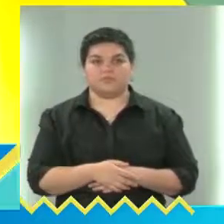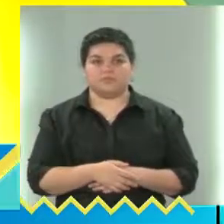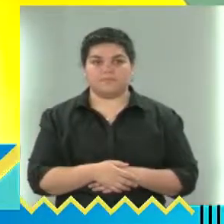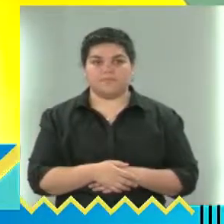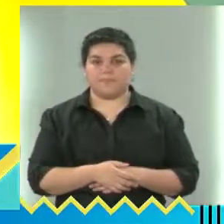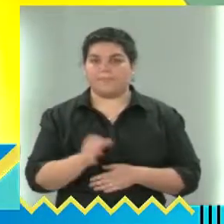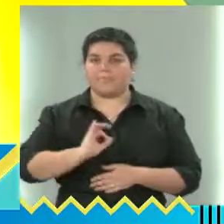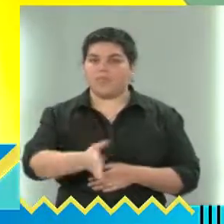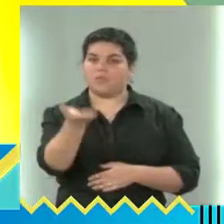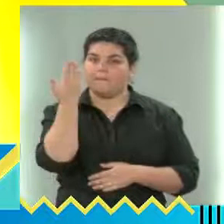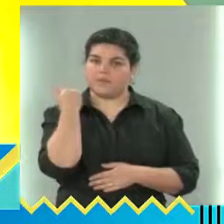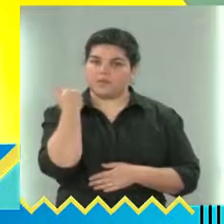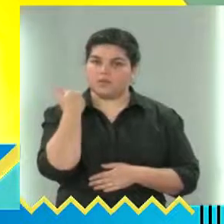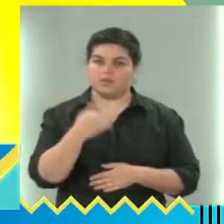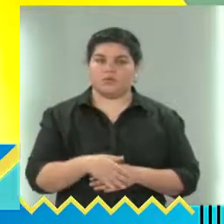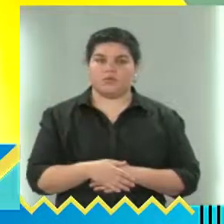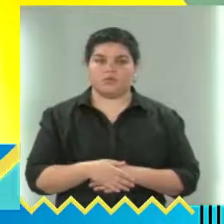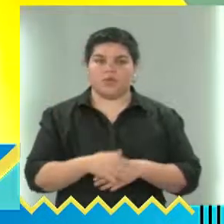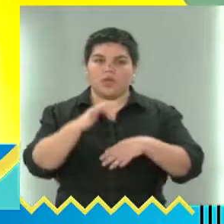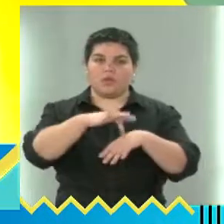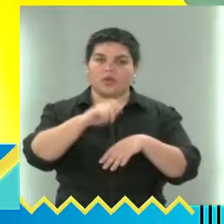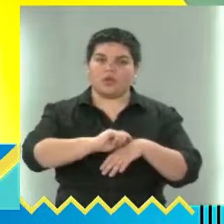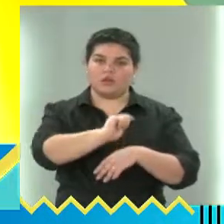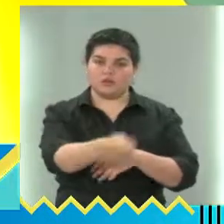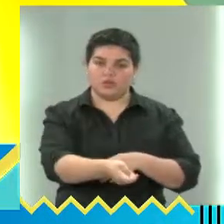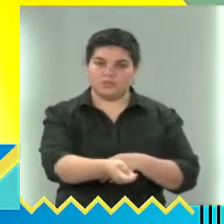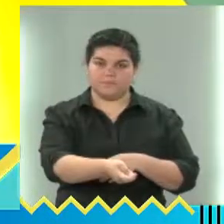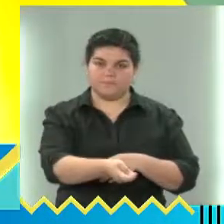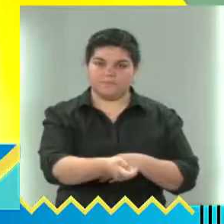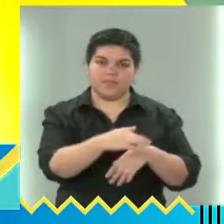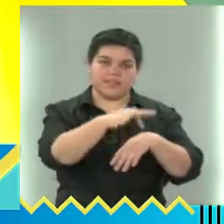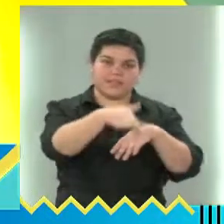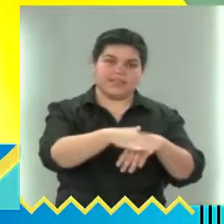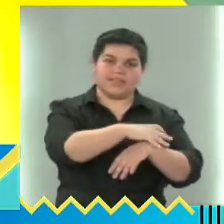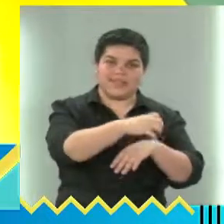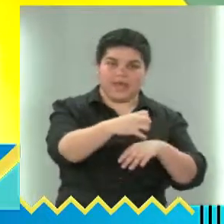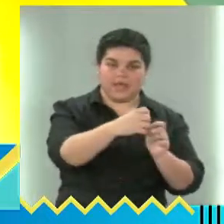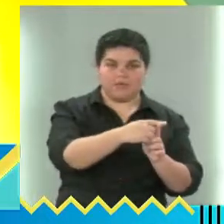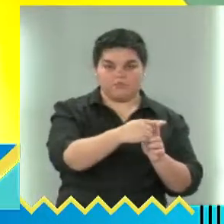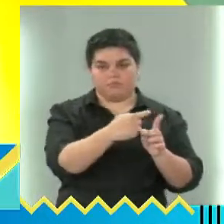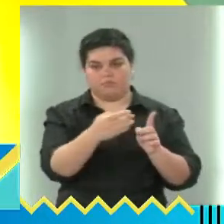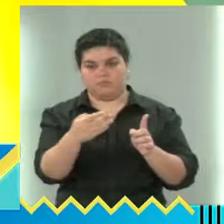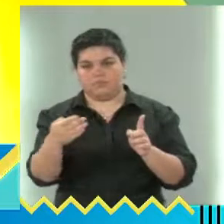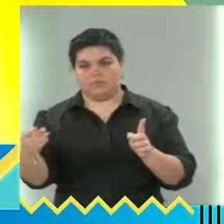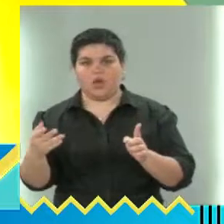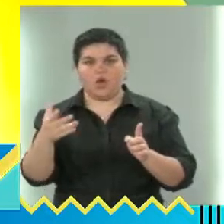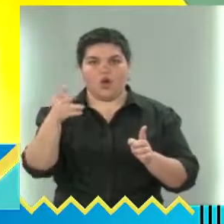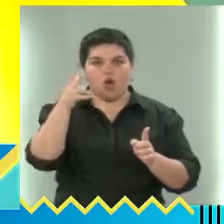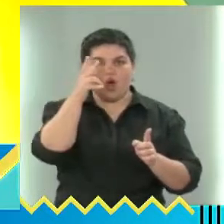año pasado, la donación entre una extracción y otra debe pasar por lo menos 8